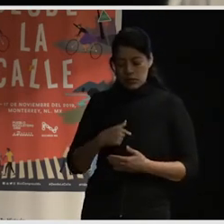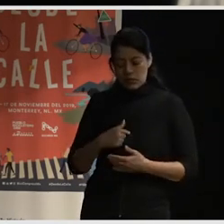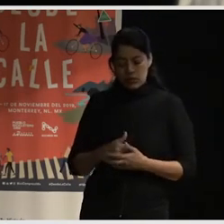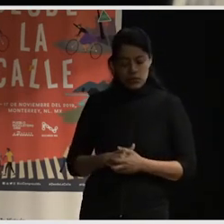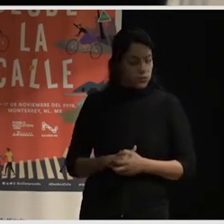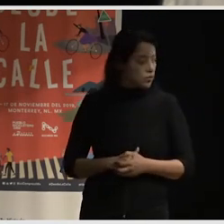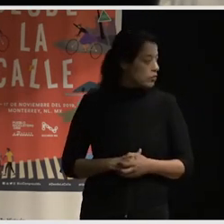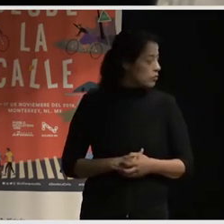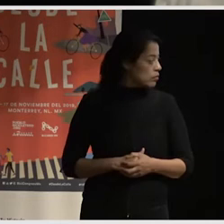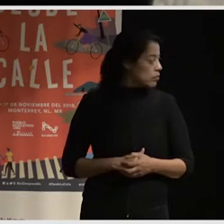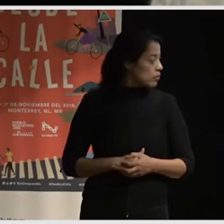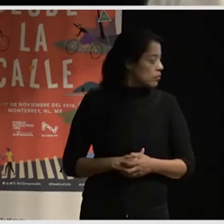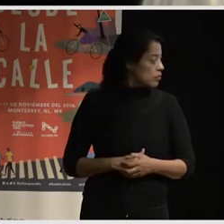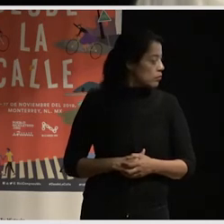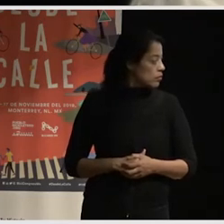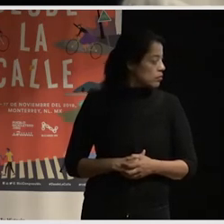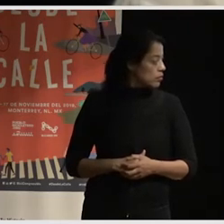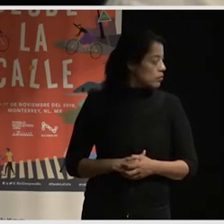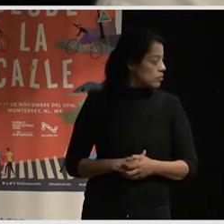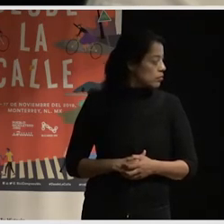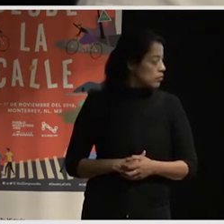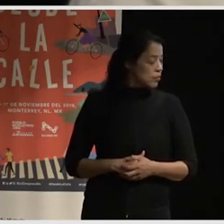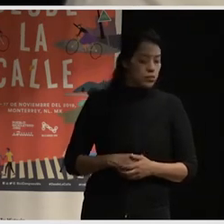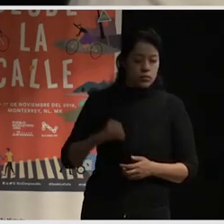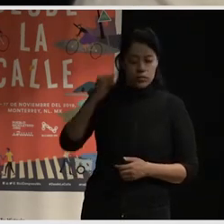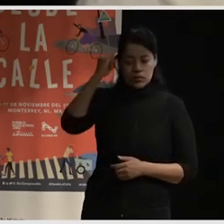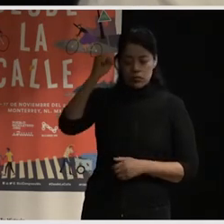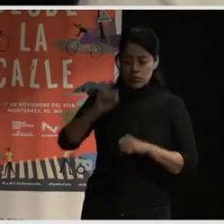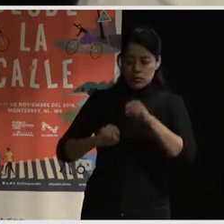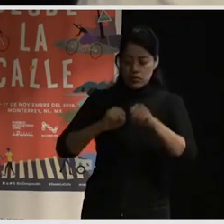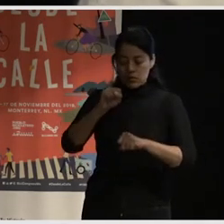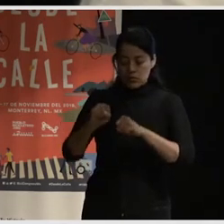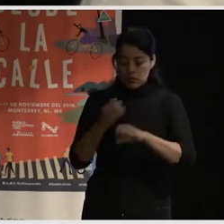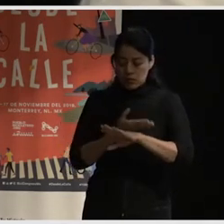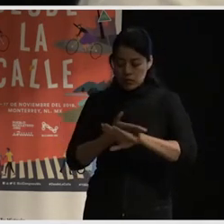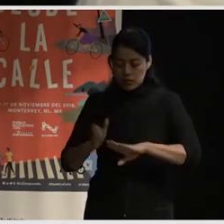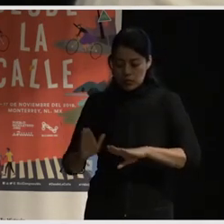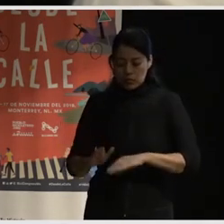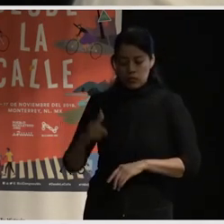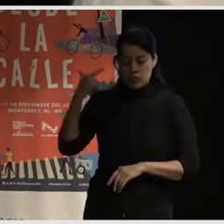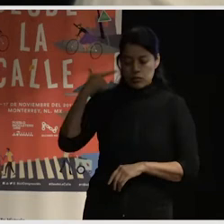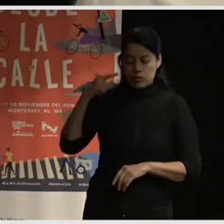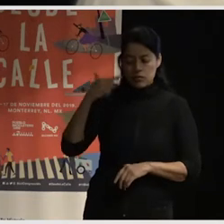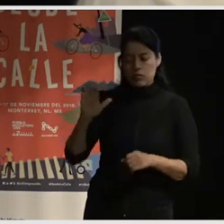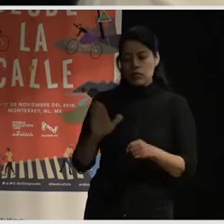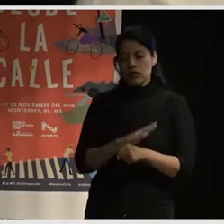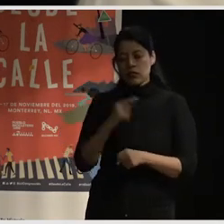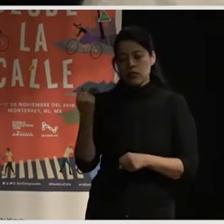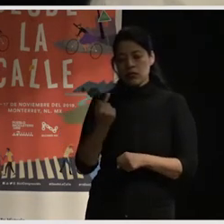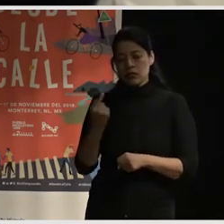después d la iniciativa de las bicis blancas en guadalajara porque